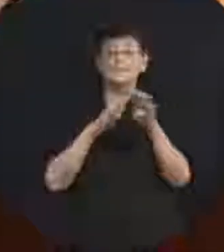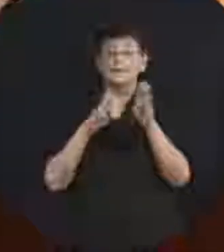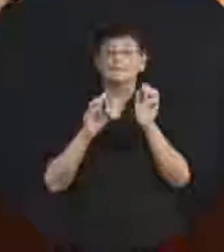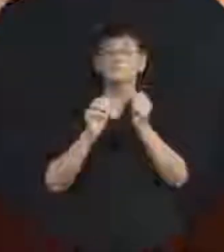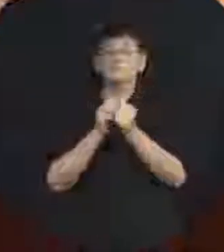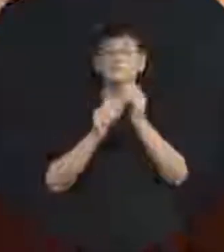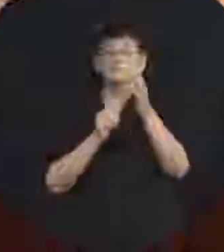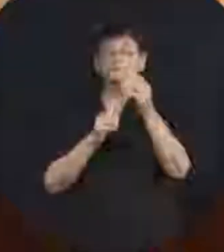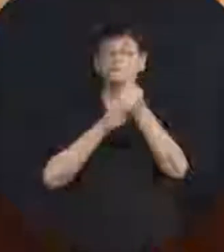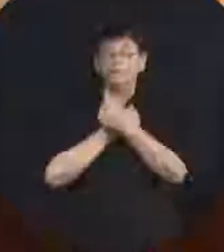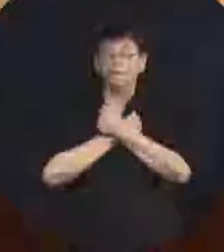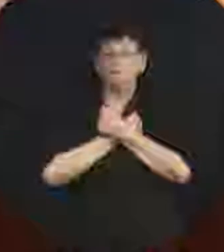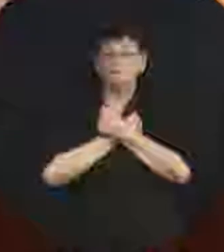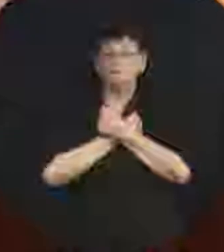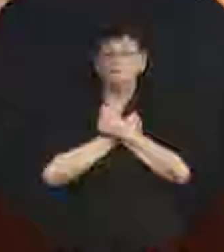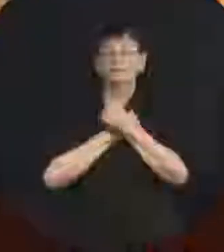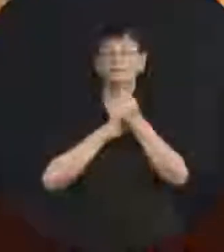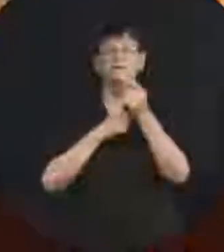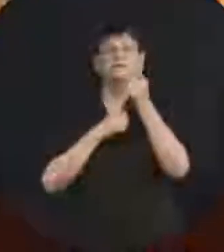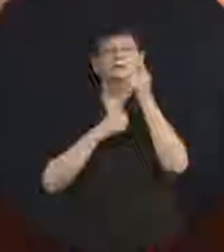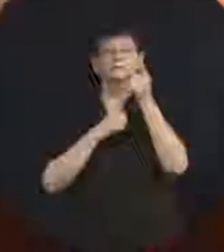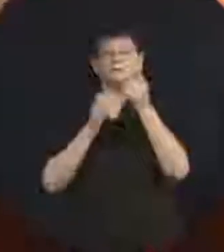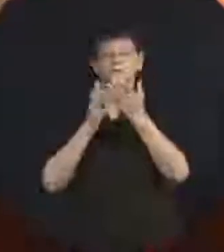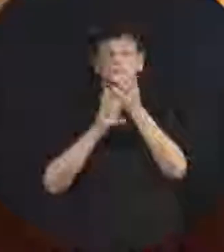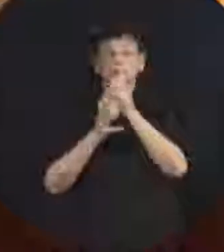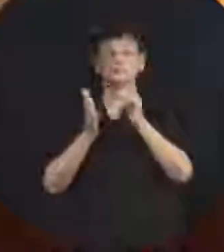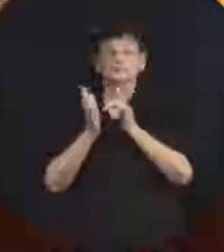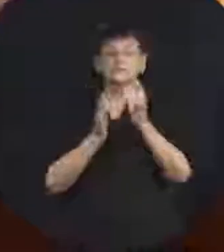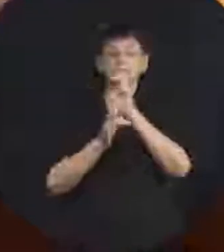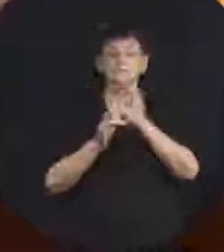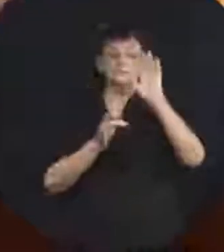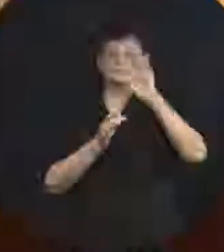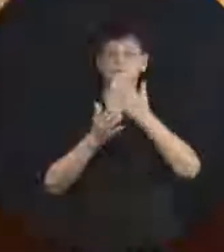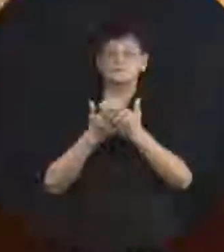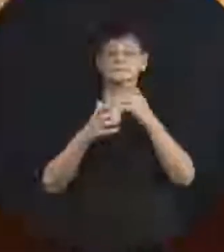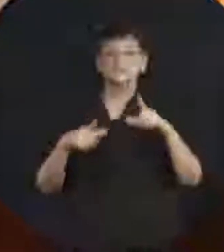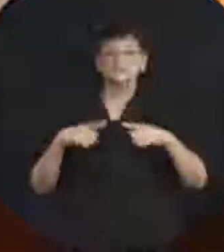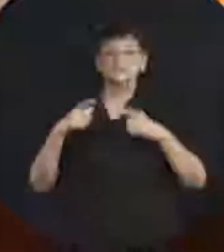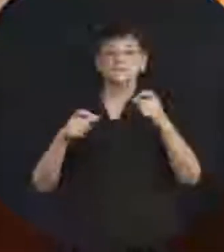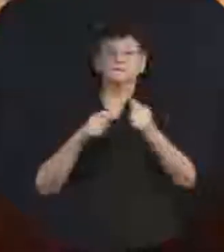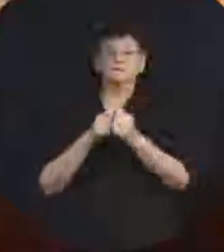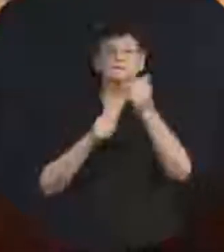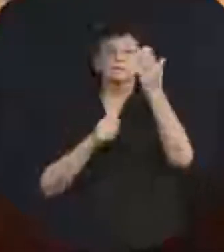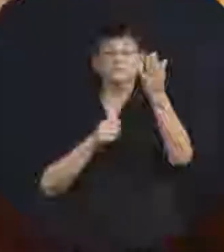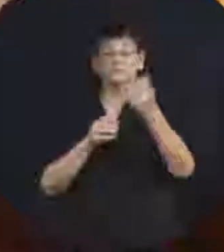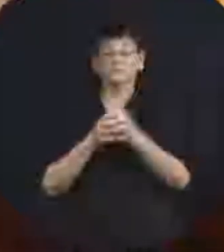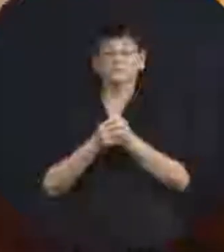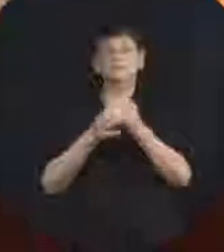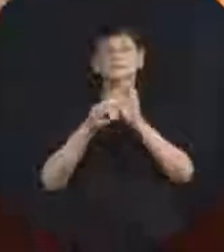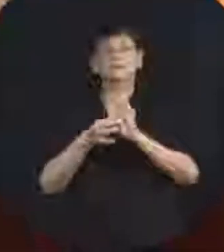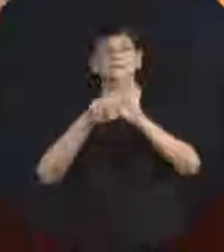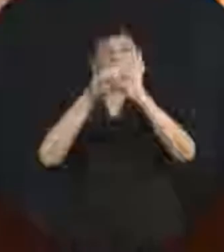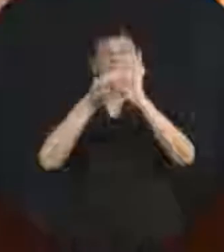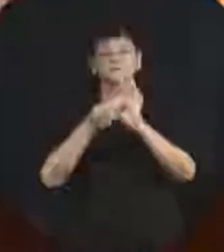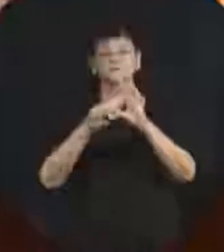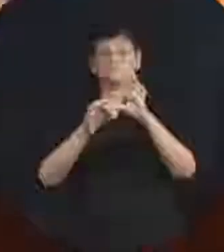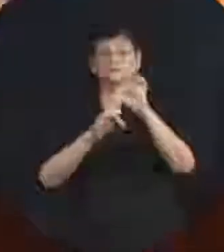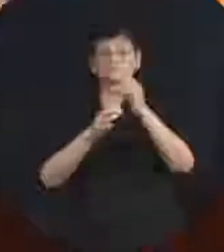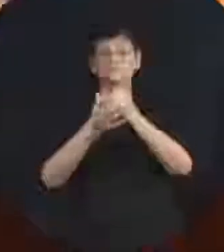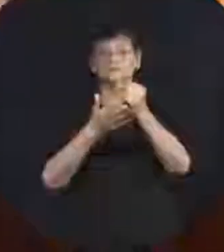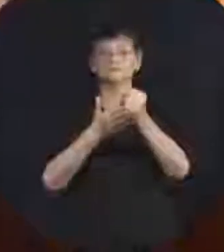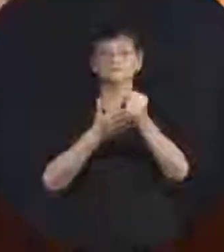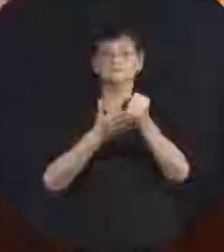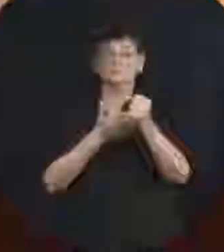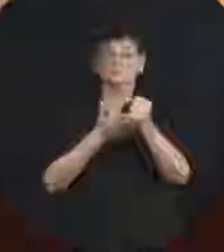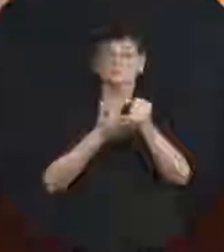amor. Por nuestro Señor Jesucristo, tu Hijo, que vive y reina contigo en la unidad del